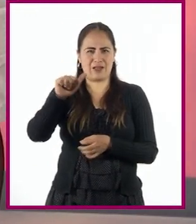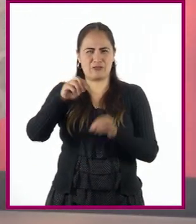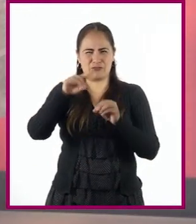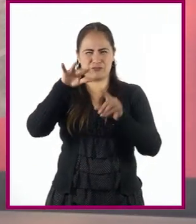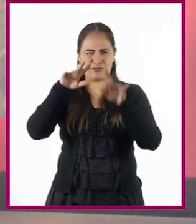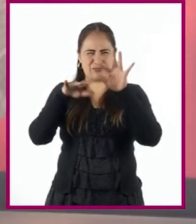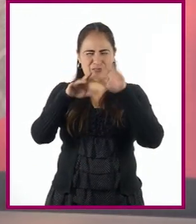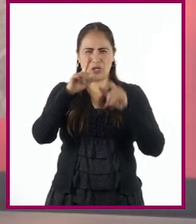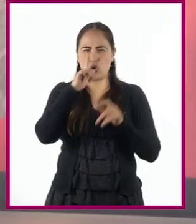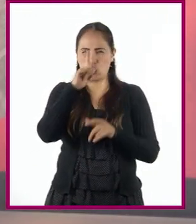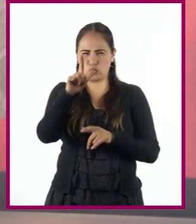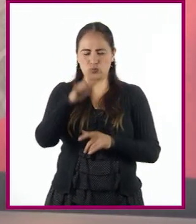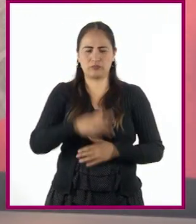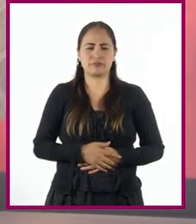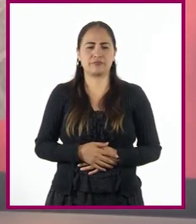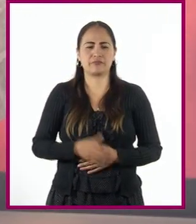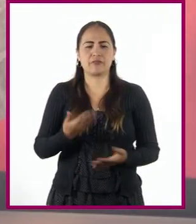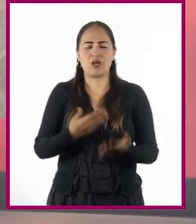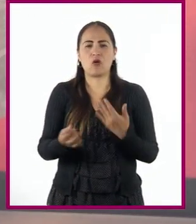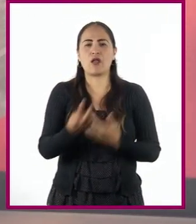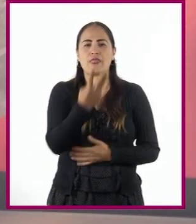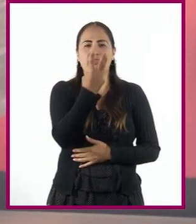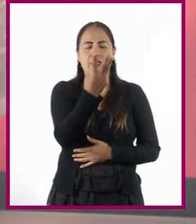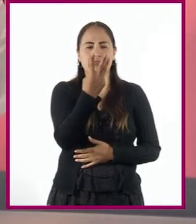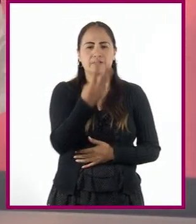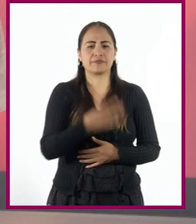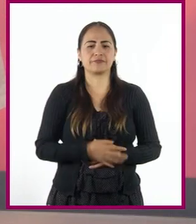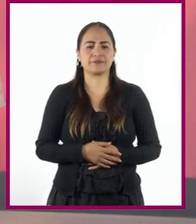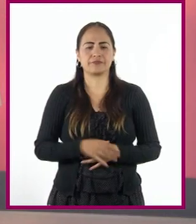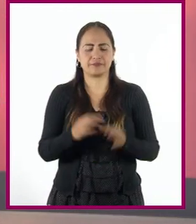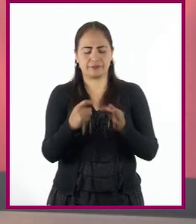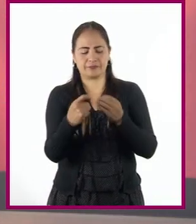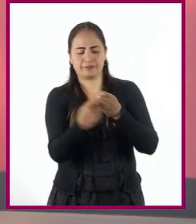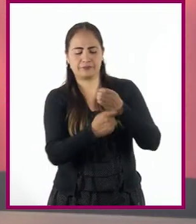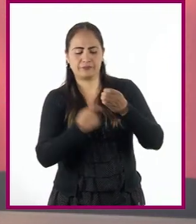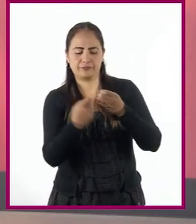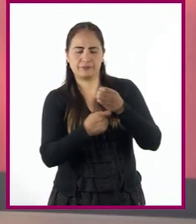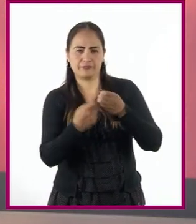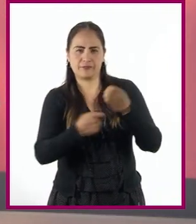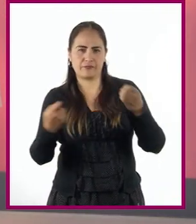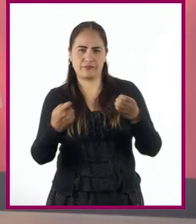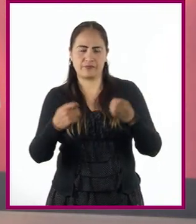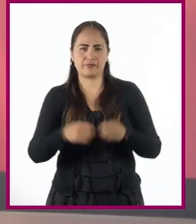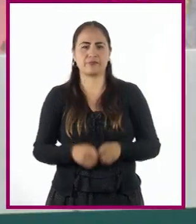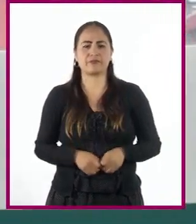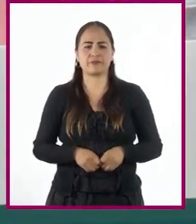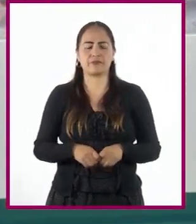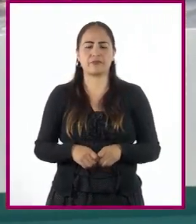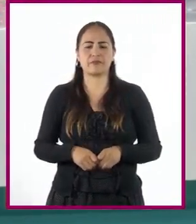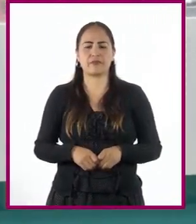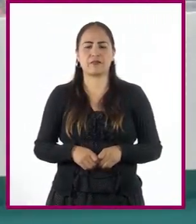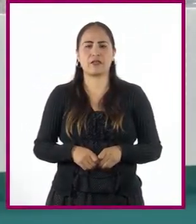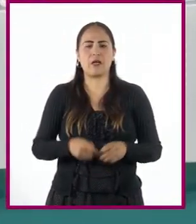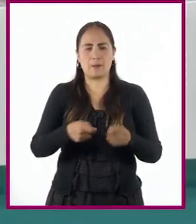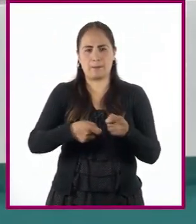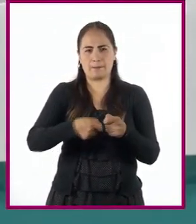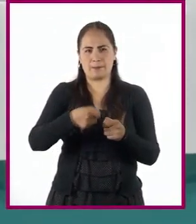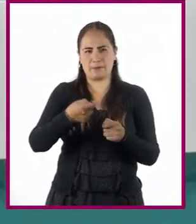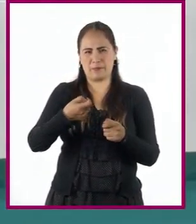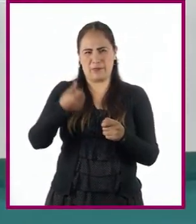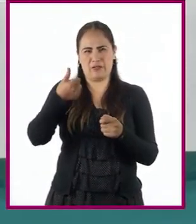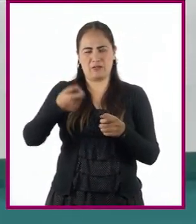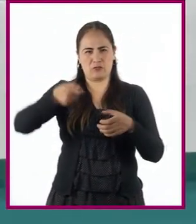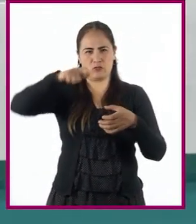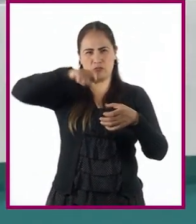Ahora, sujetamos 3 varillas de bengala con cinta adhesiva. Encendemos las bengalas y las introducimos en el agua.